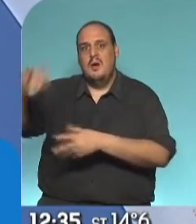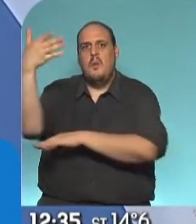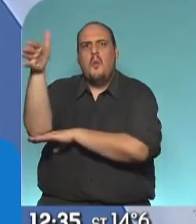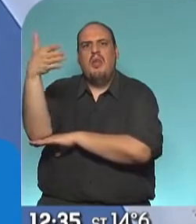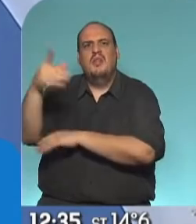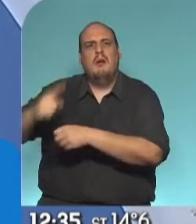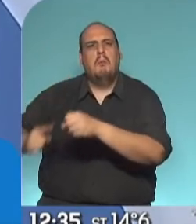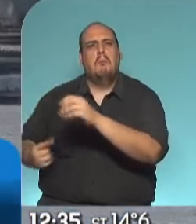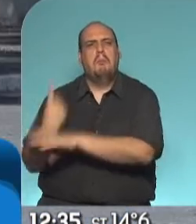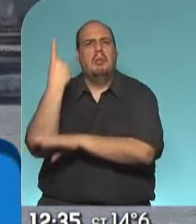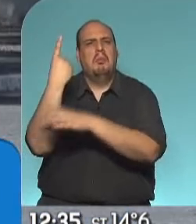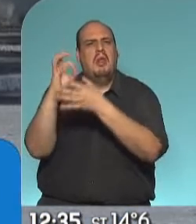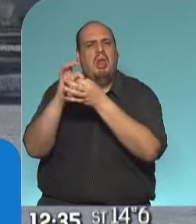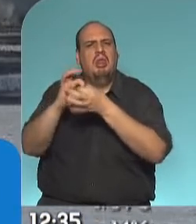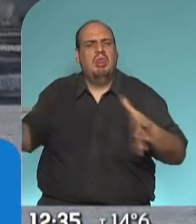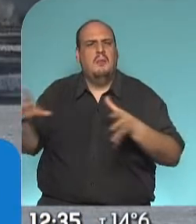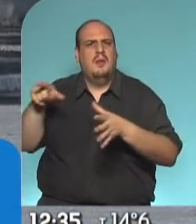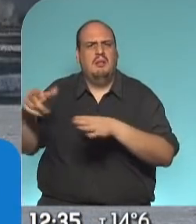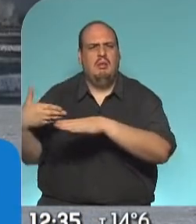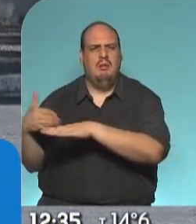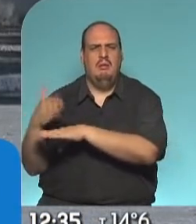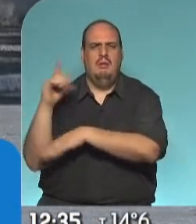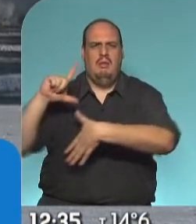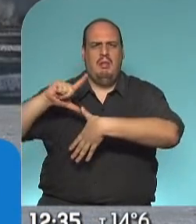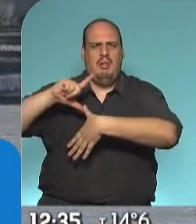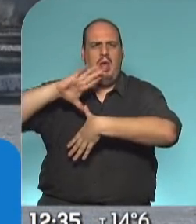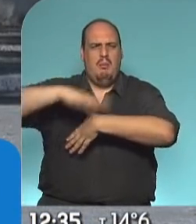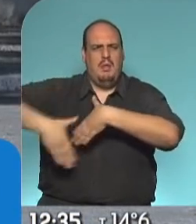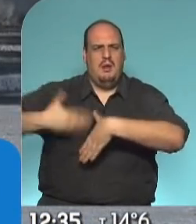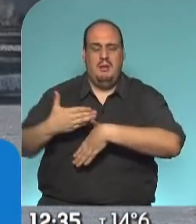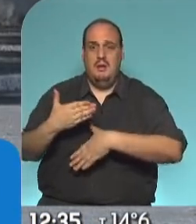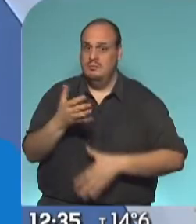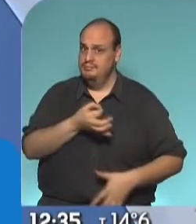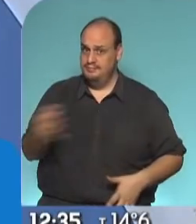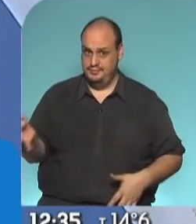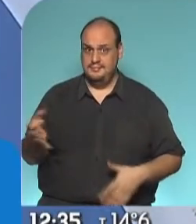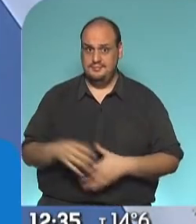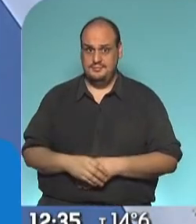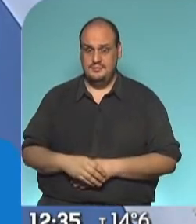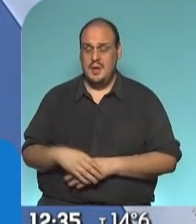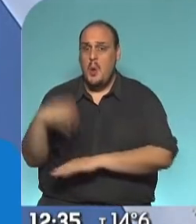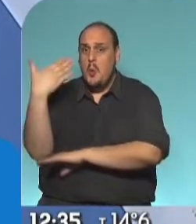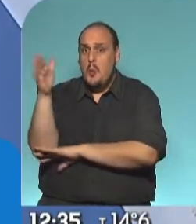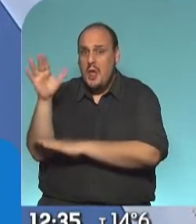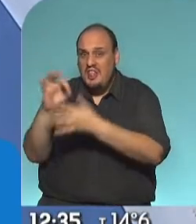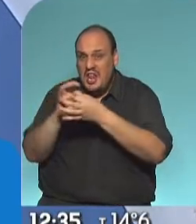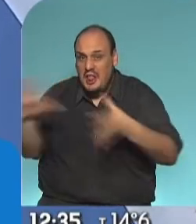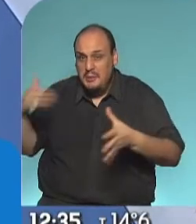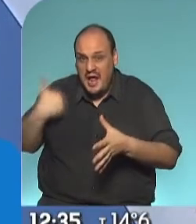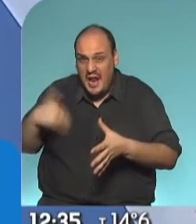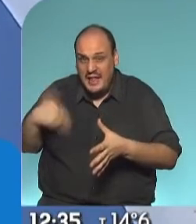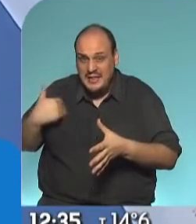bandera independiente que se ha alzado en América. Y era cierto. Fue la primera bandera que tuvo la